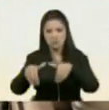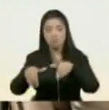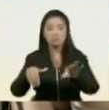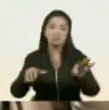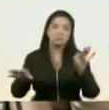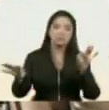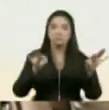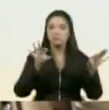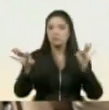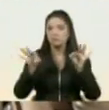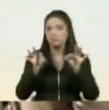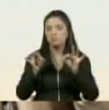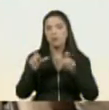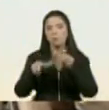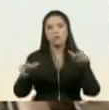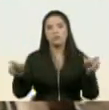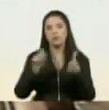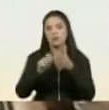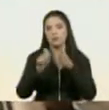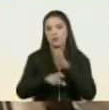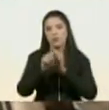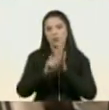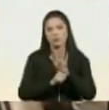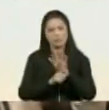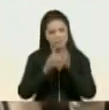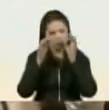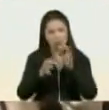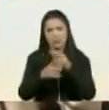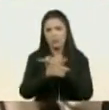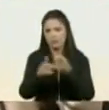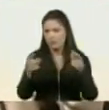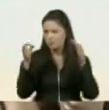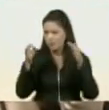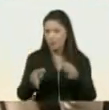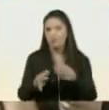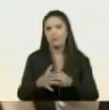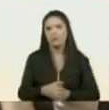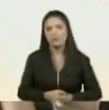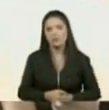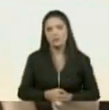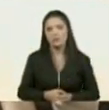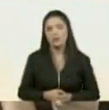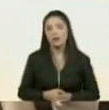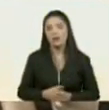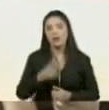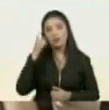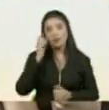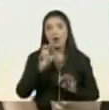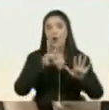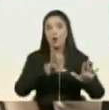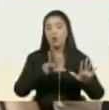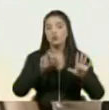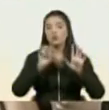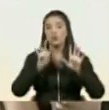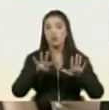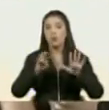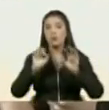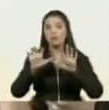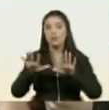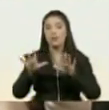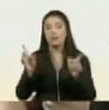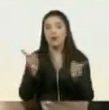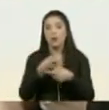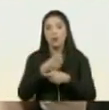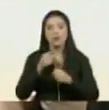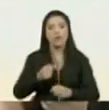su Asamblea Nacional Constituyente. No tengan ninguna duda que los días 8, 9 y 10 de agosto las fuerzas de la